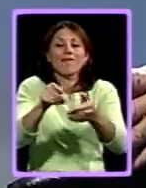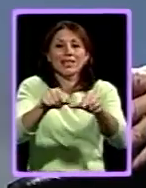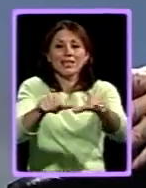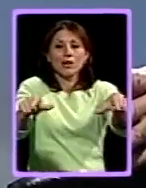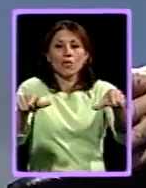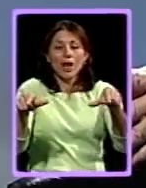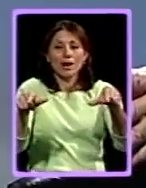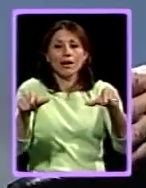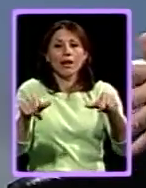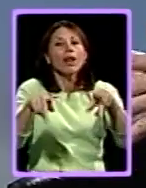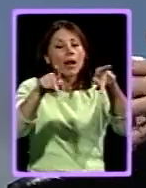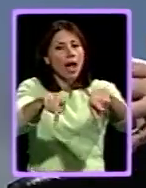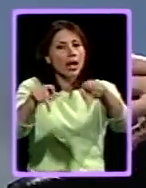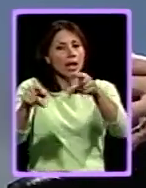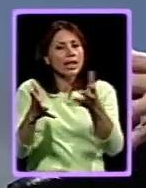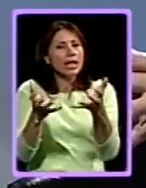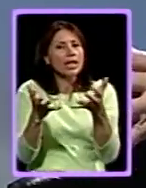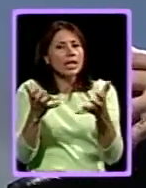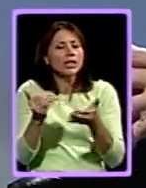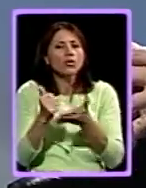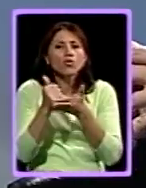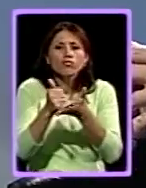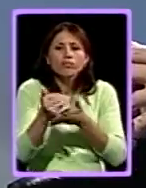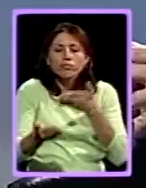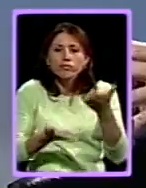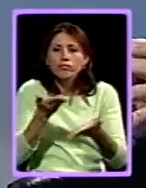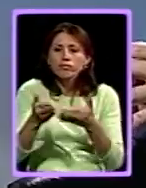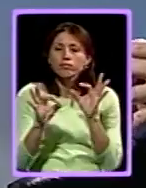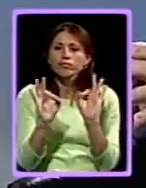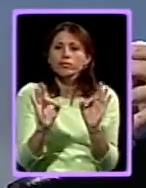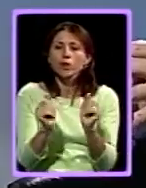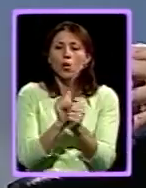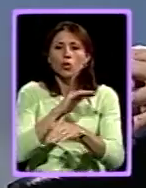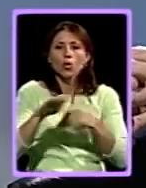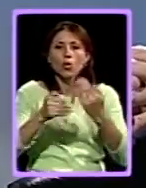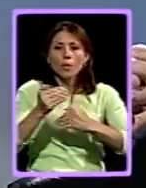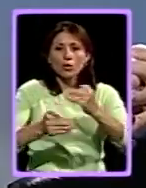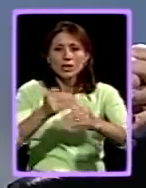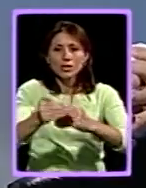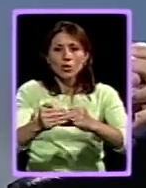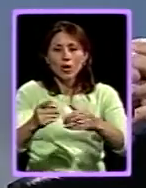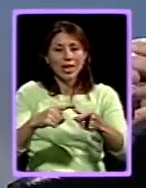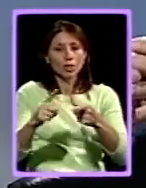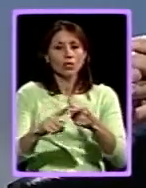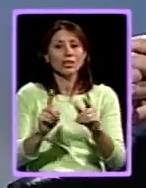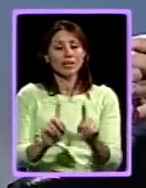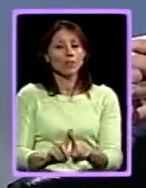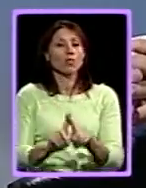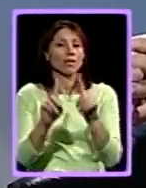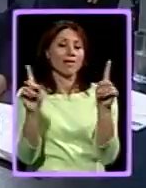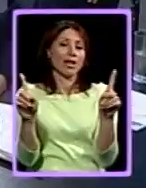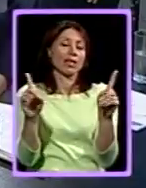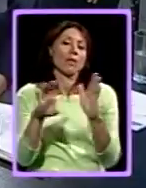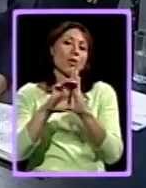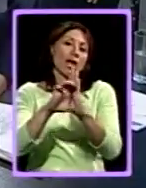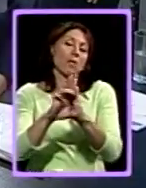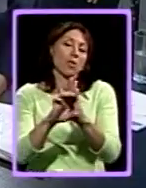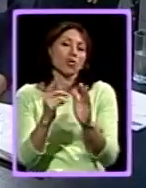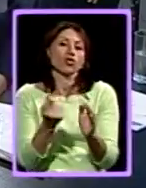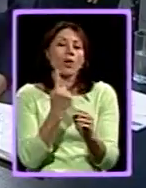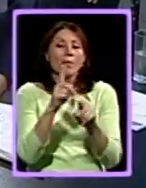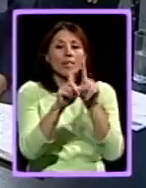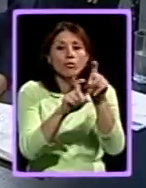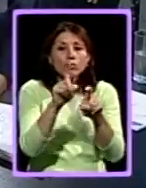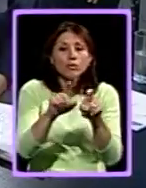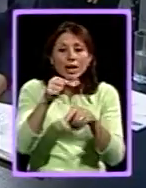gente que quiso colaborar muy bien con todo el proceso, ¿verdad? Entonces, es muy diferente a eso, si usted me dice, bueno, solo gran área metropolitana, de